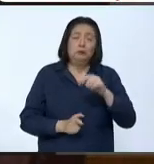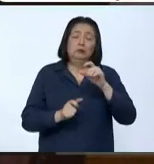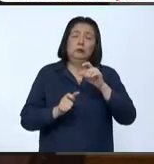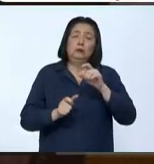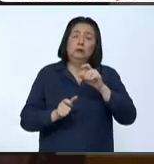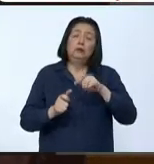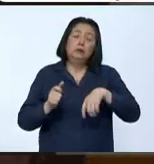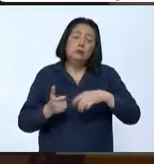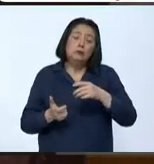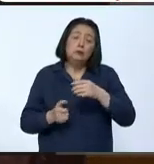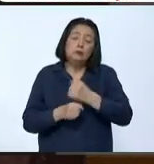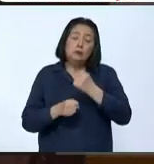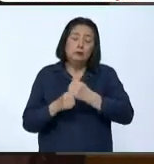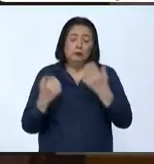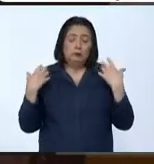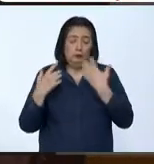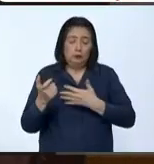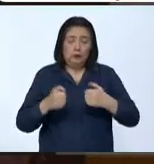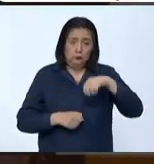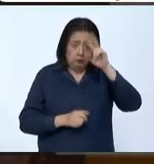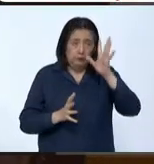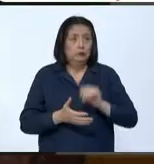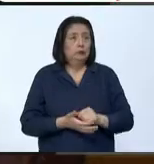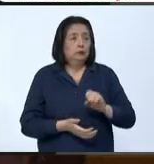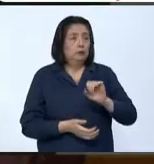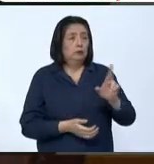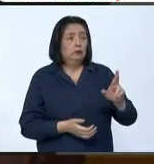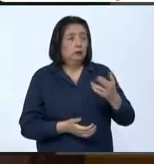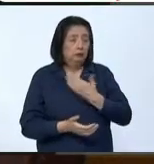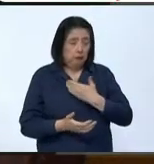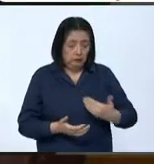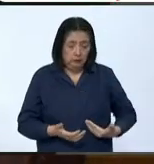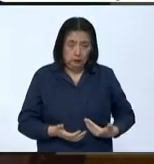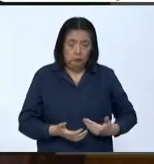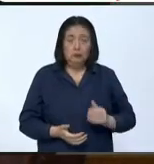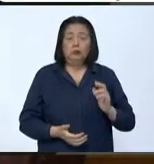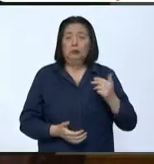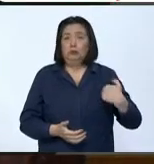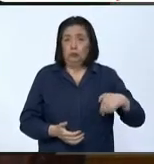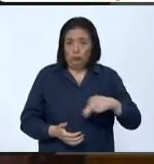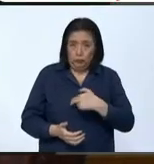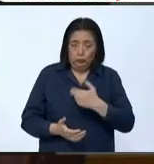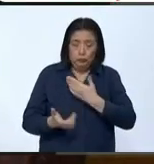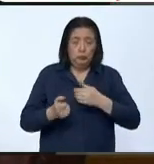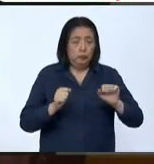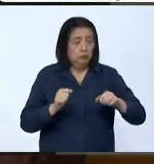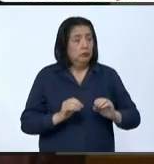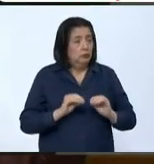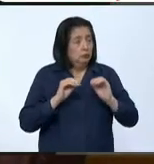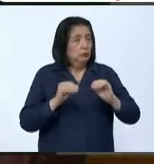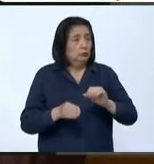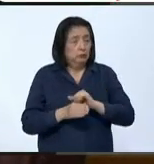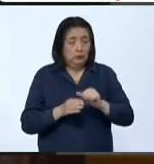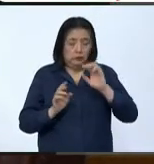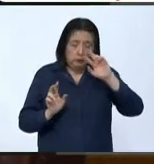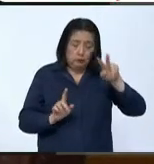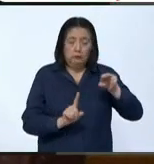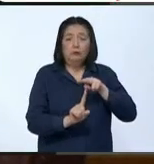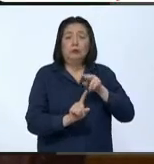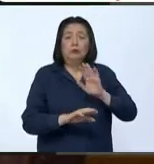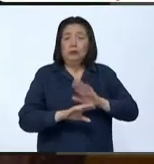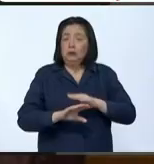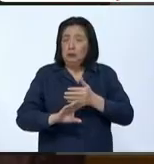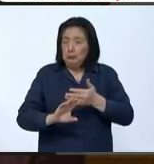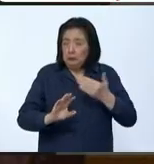peruano señor presidente nuestro gobierno bien implementando un enfoque de